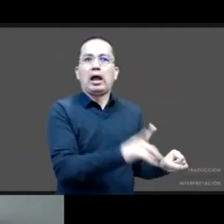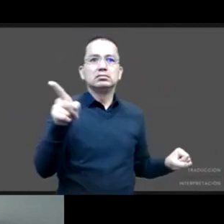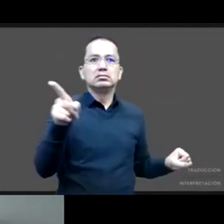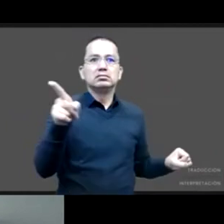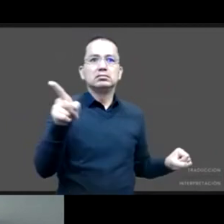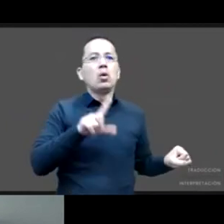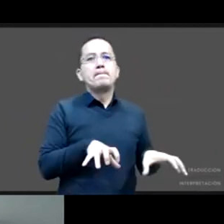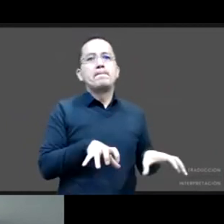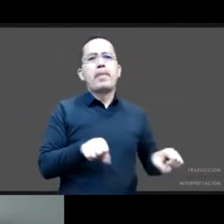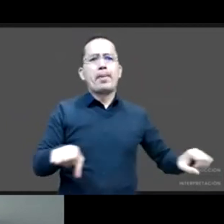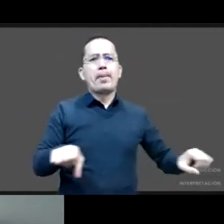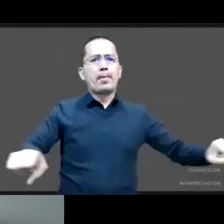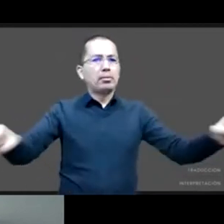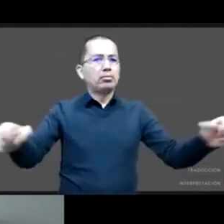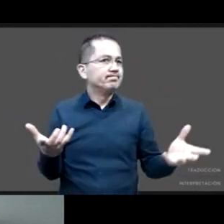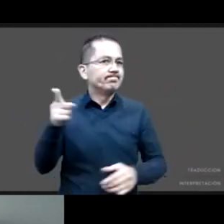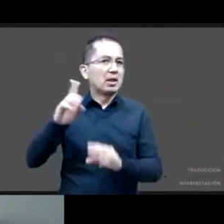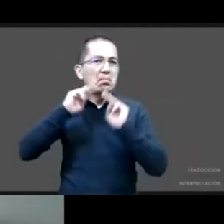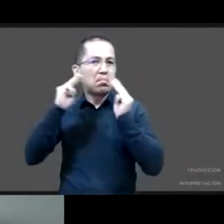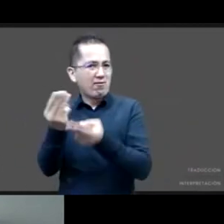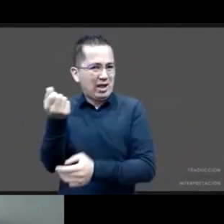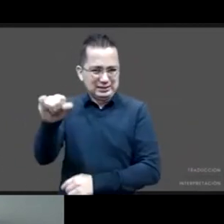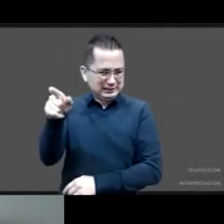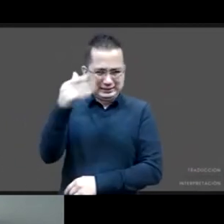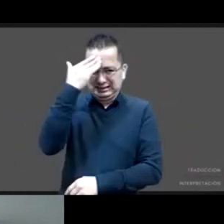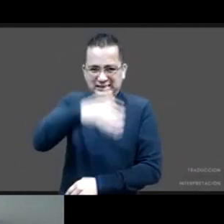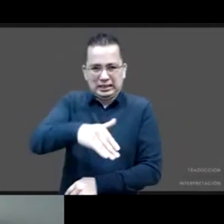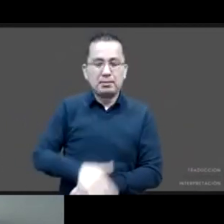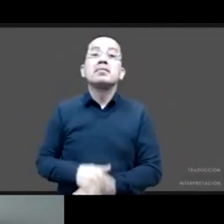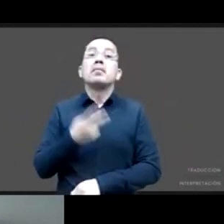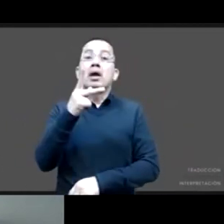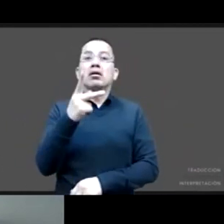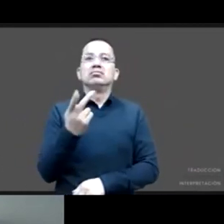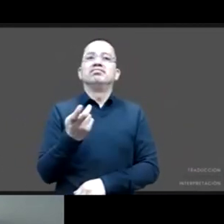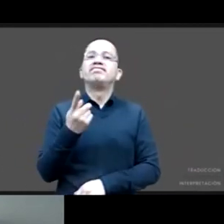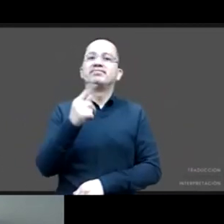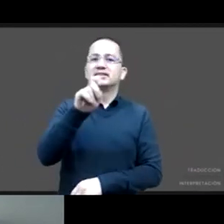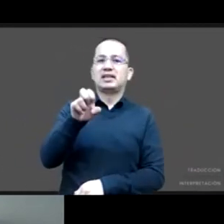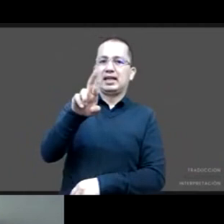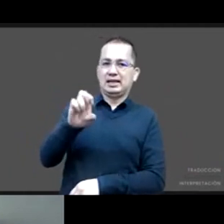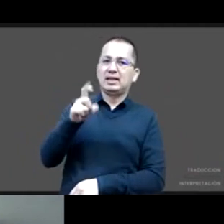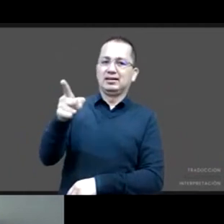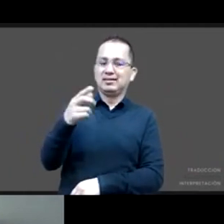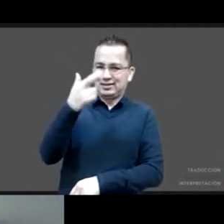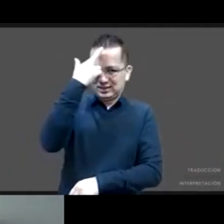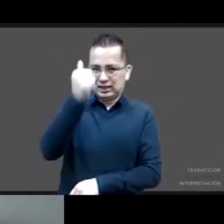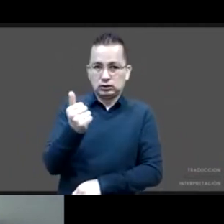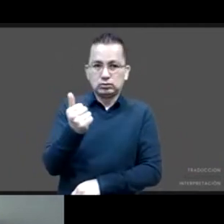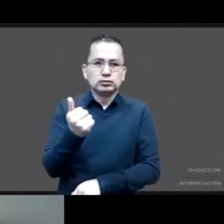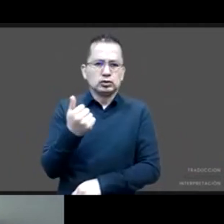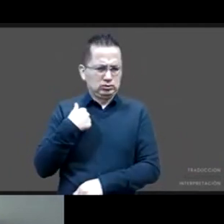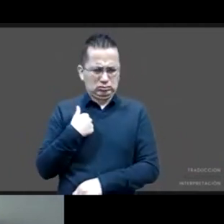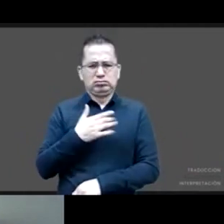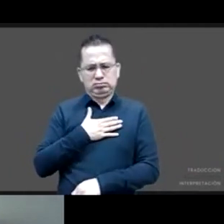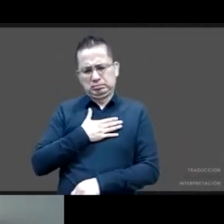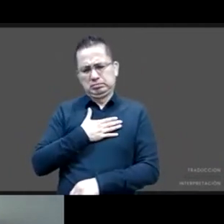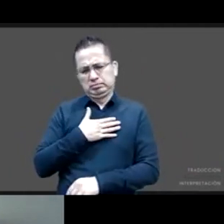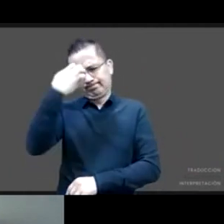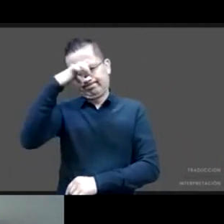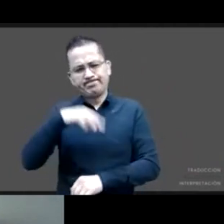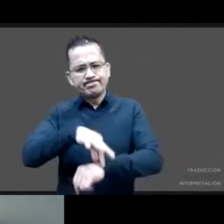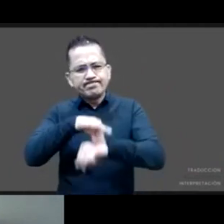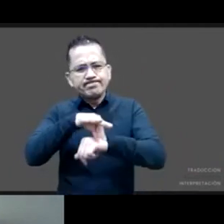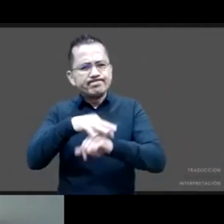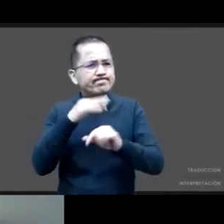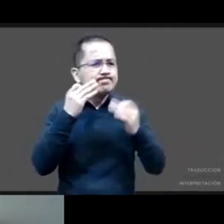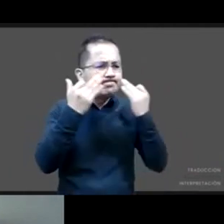lo que Tere nos plantea es eso que efectivamente y es mucha también de la experiencia que he visto en varias partes de México en muchos lugares